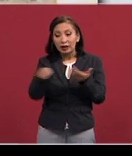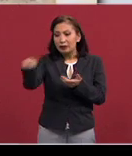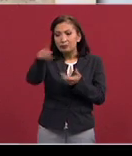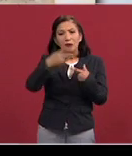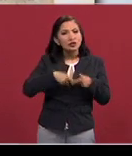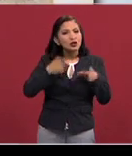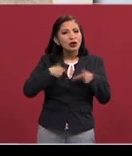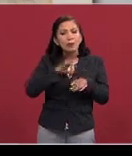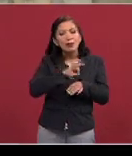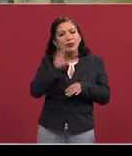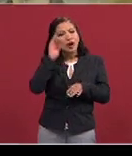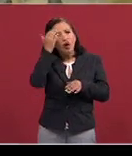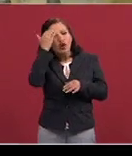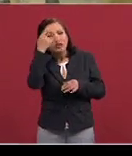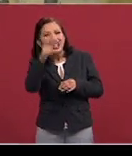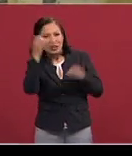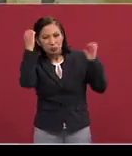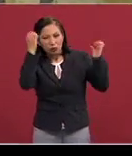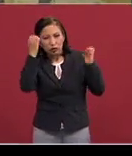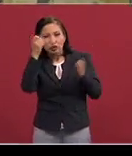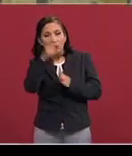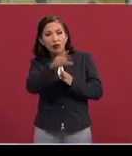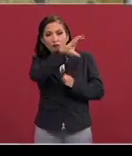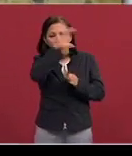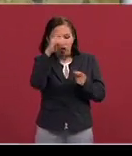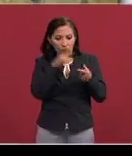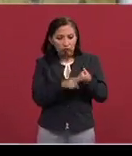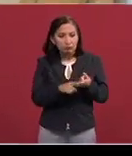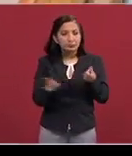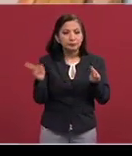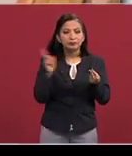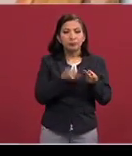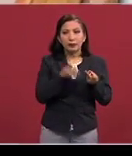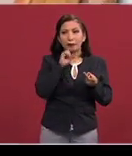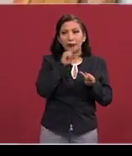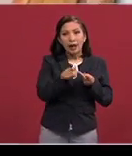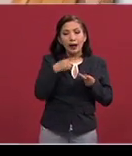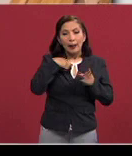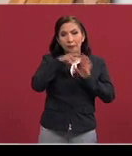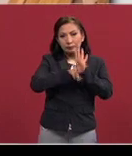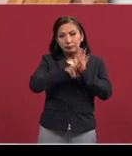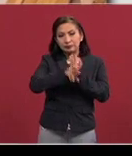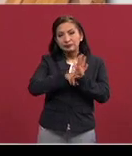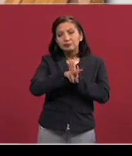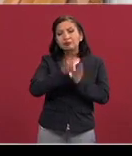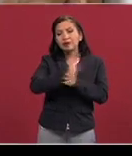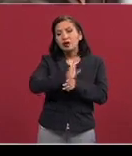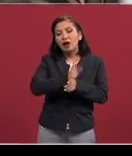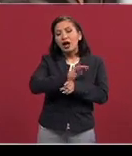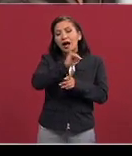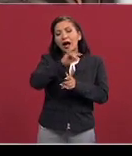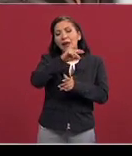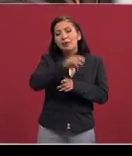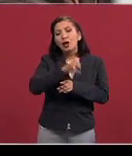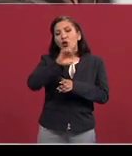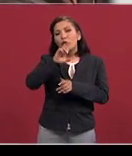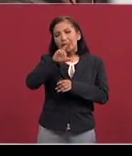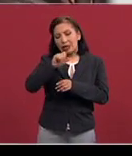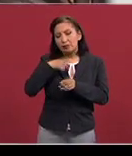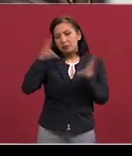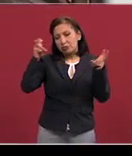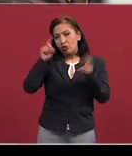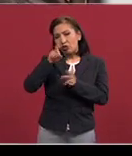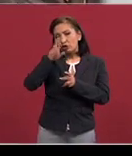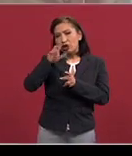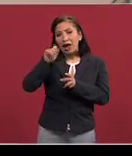público va a poder encontrar en esta exposición fotografías. Vamos a pasar la película de Jaime Curi sobre el Dr. Atl. Vamos a tener